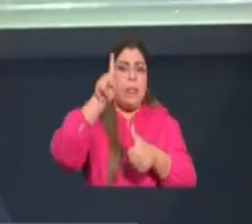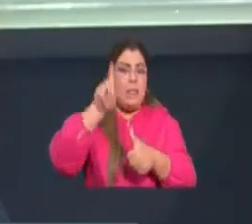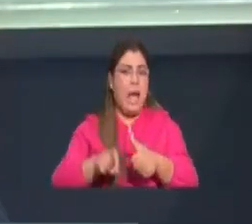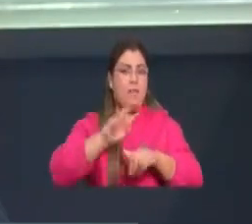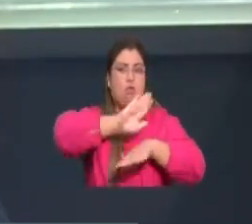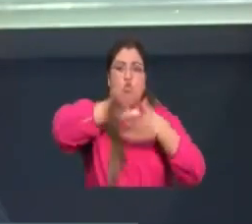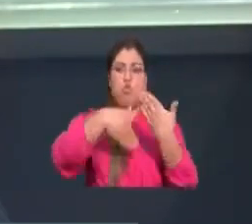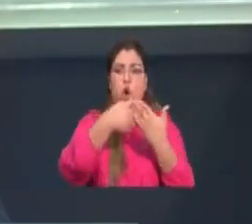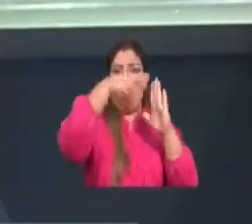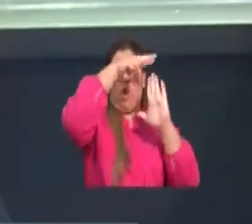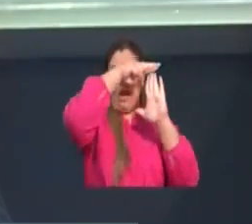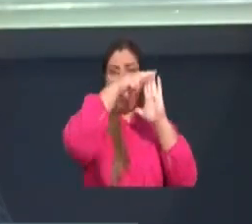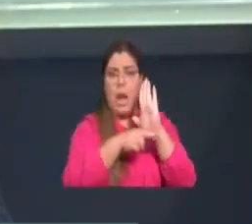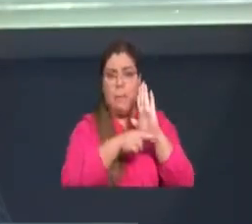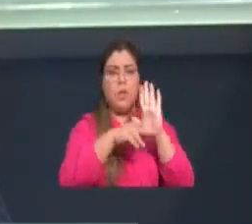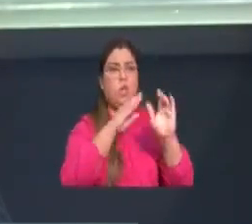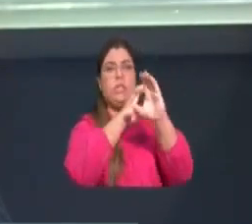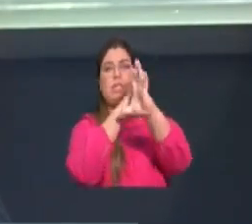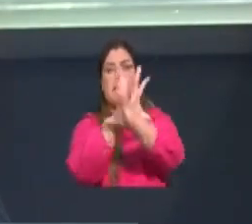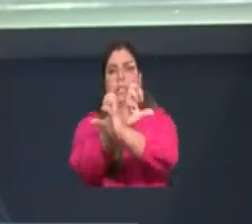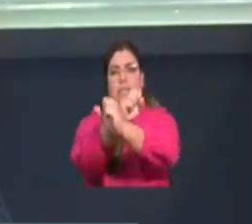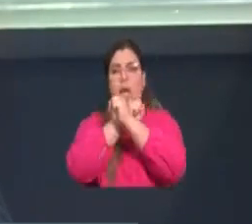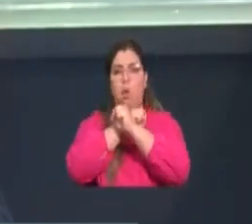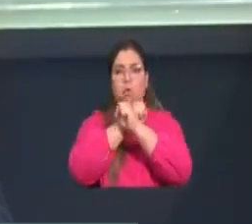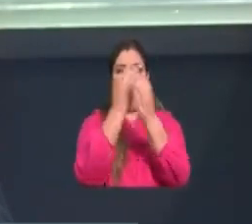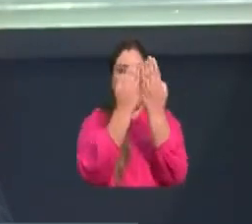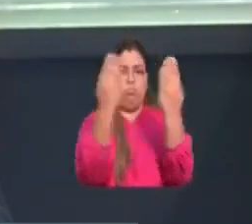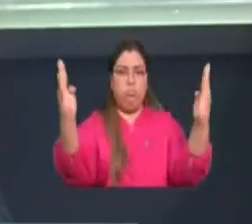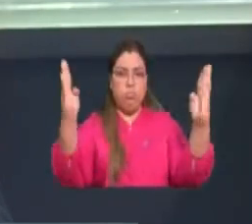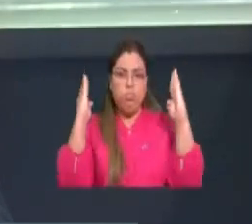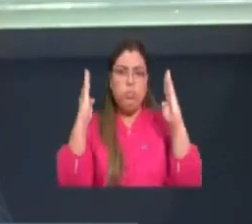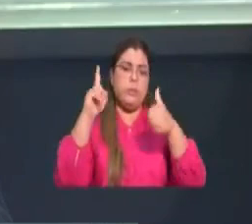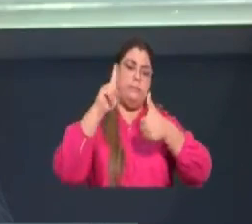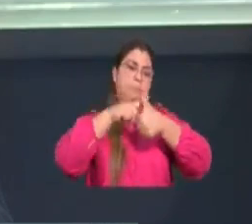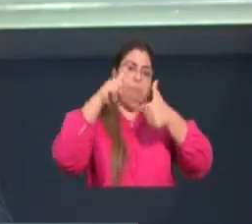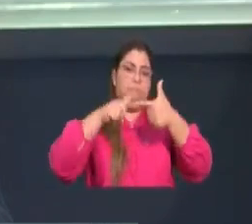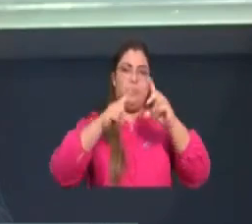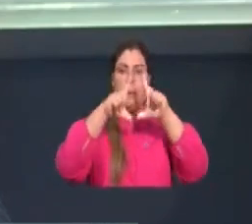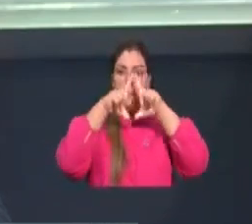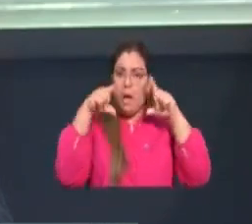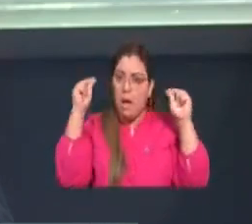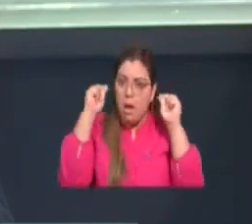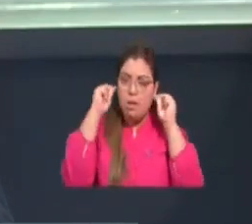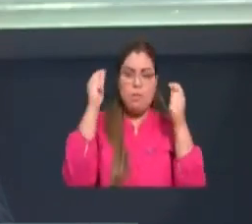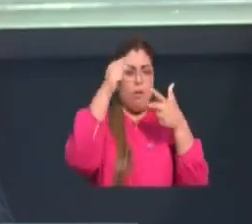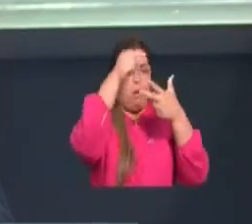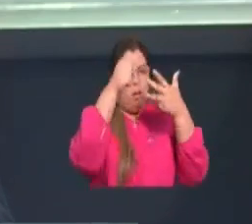estaba definido hasta ayer. Y supuestamente hoy anunciaban que el toque de queda se quitaba.